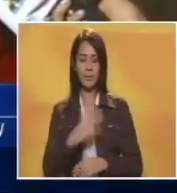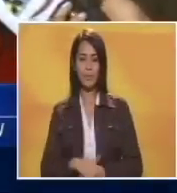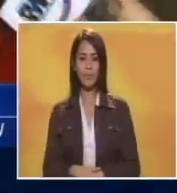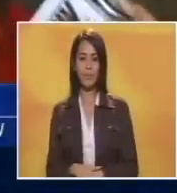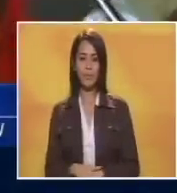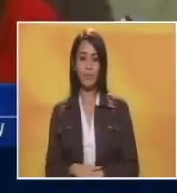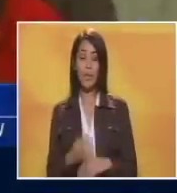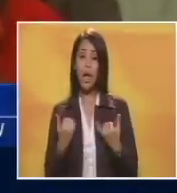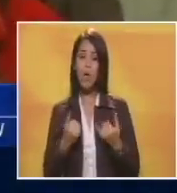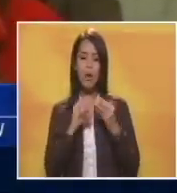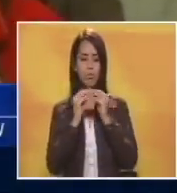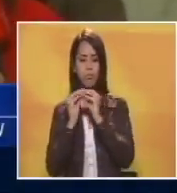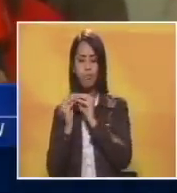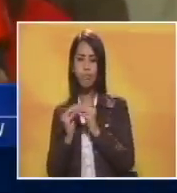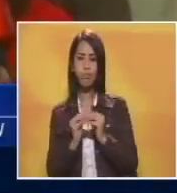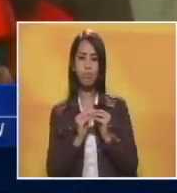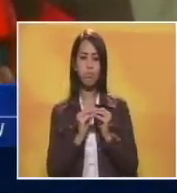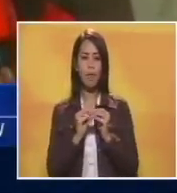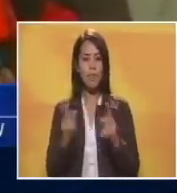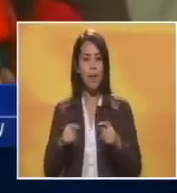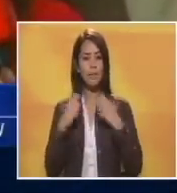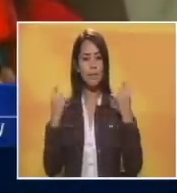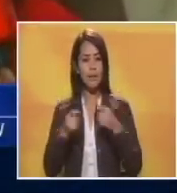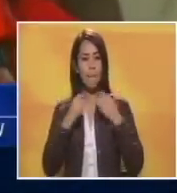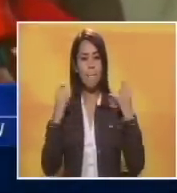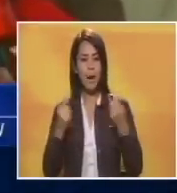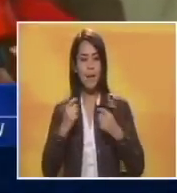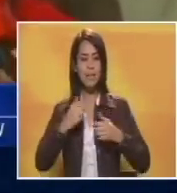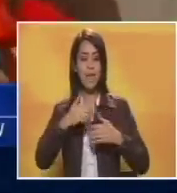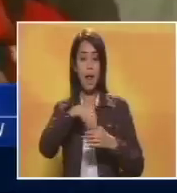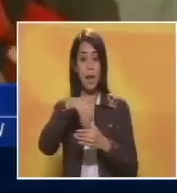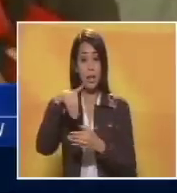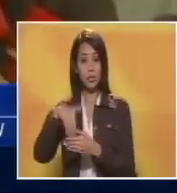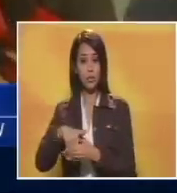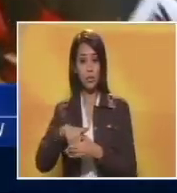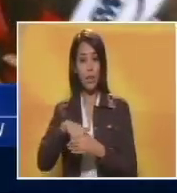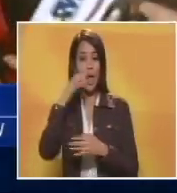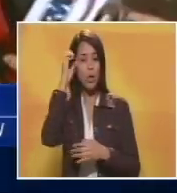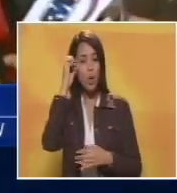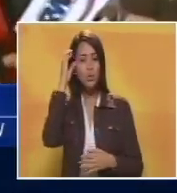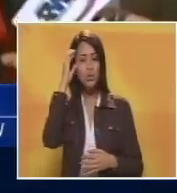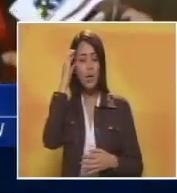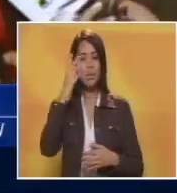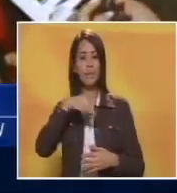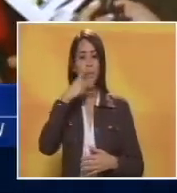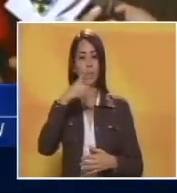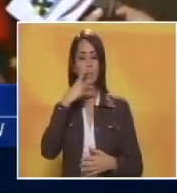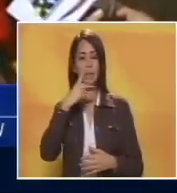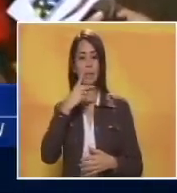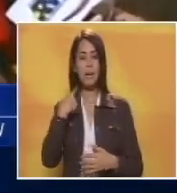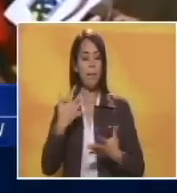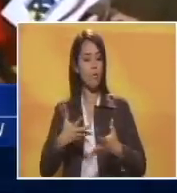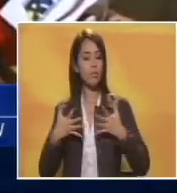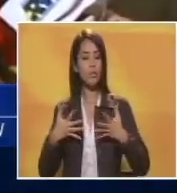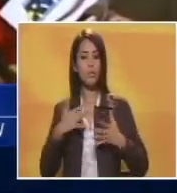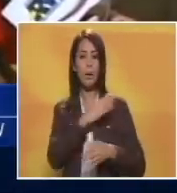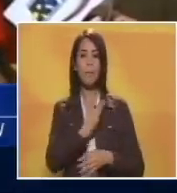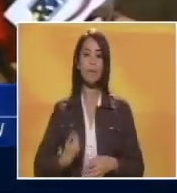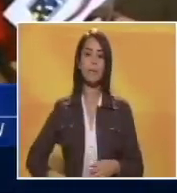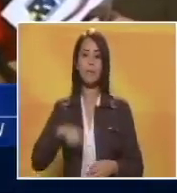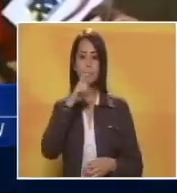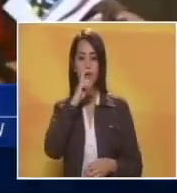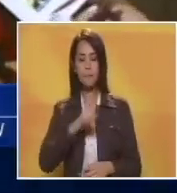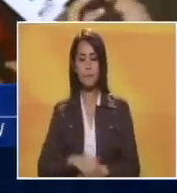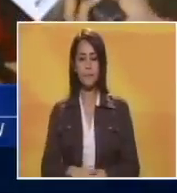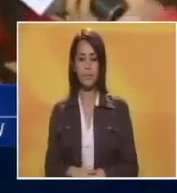esta preparación de esta gran campaña electoral, campaña de conciencia política para la victoria del presidente Nicolás